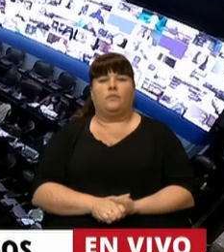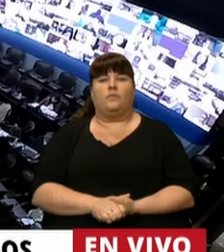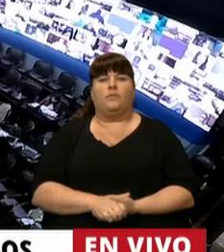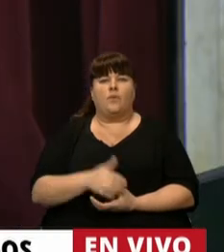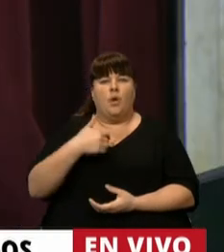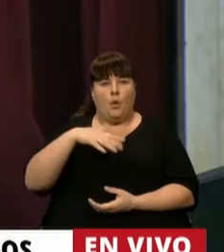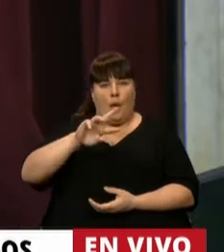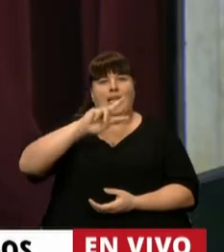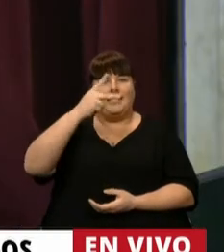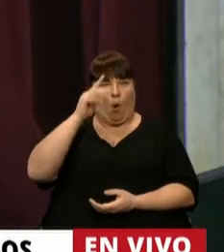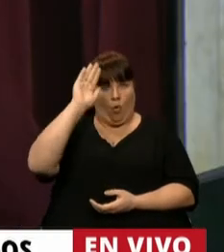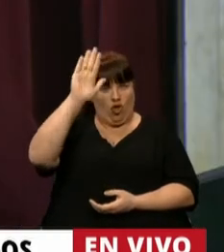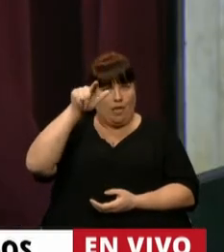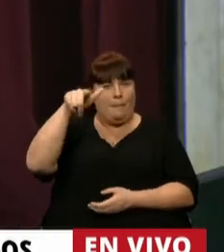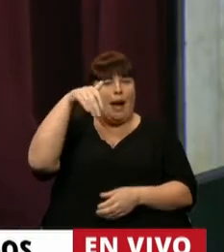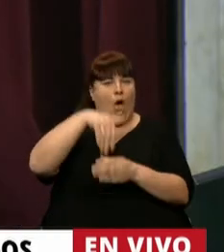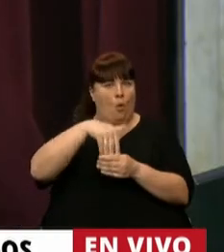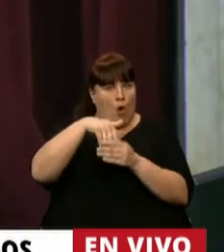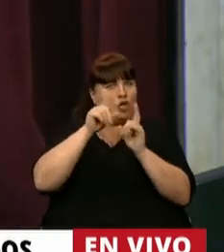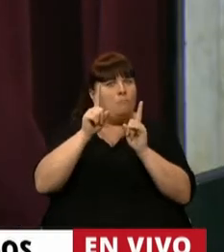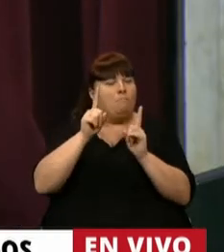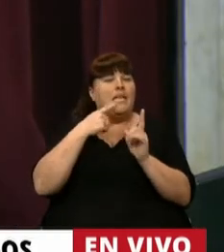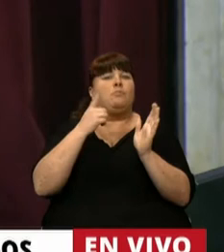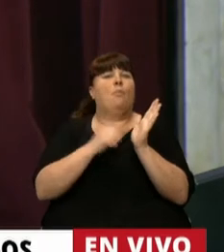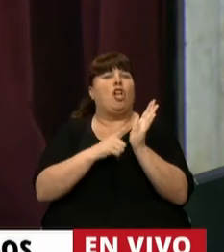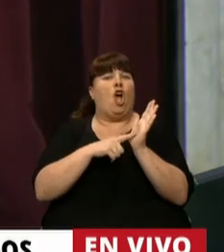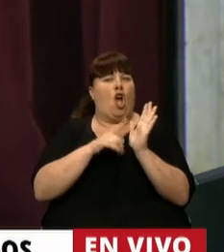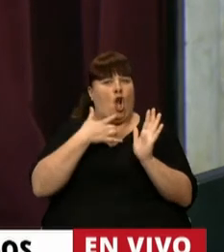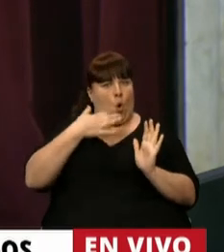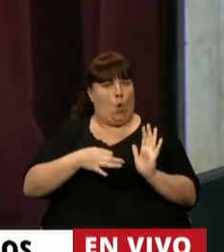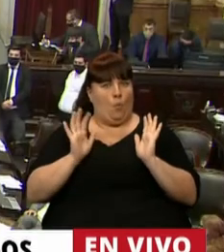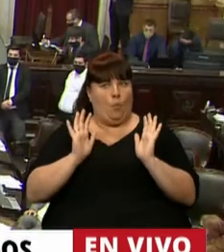Voy a hacer la segunda llamada a votación tal como prevé el protocolo.